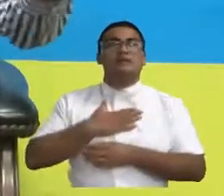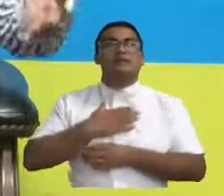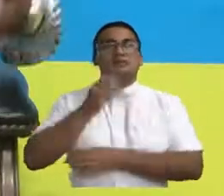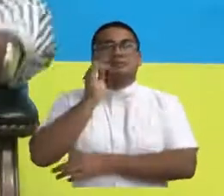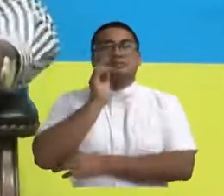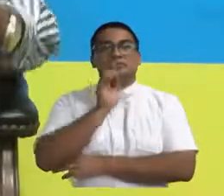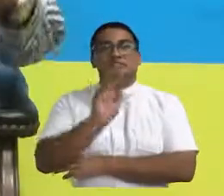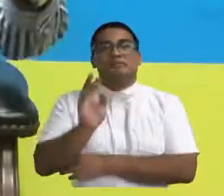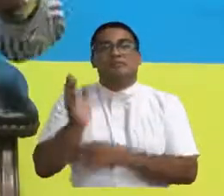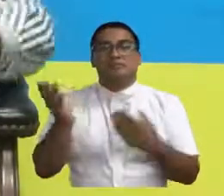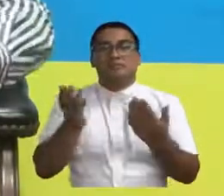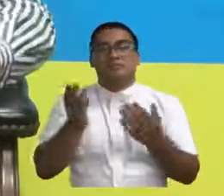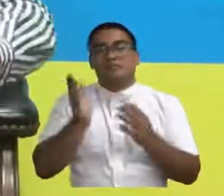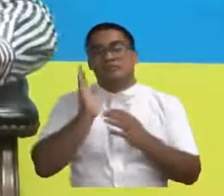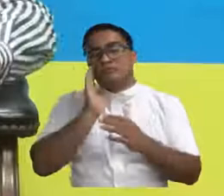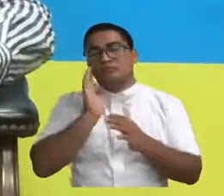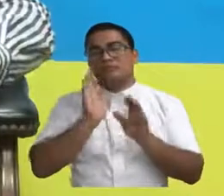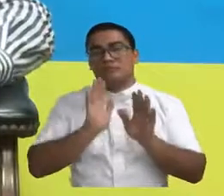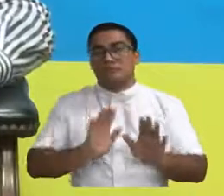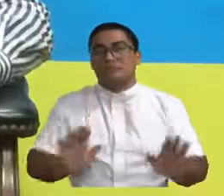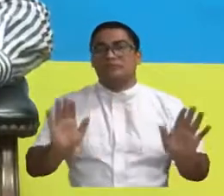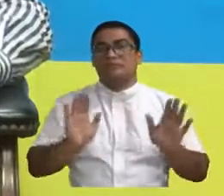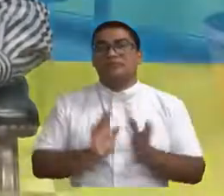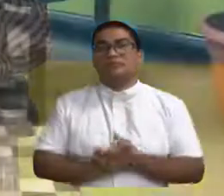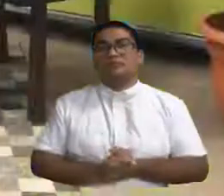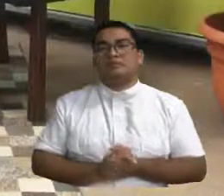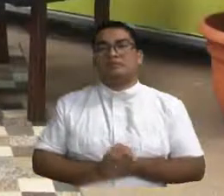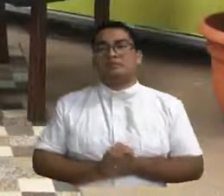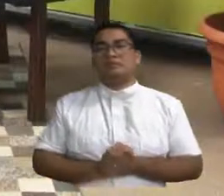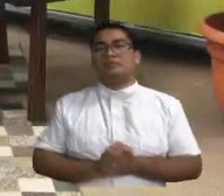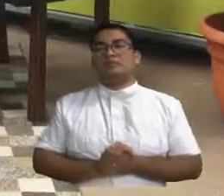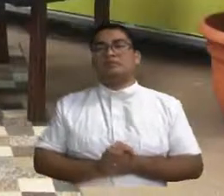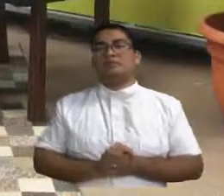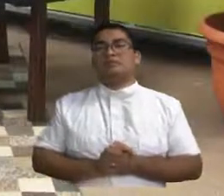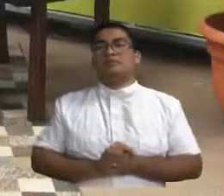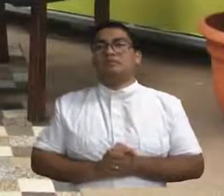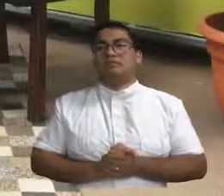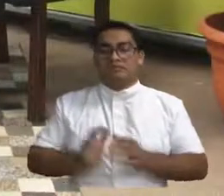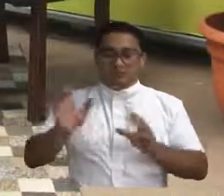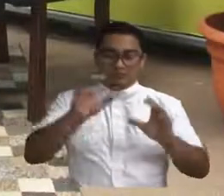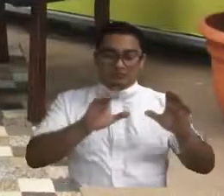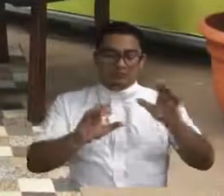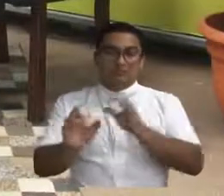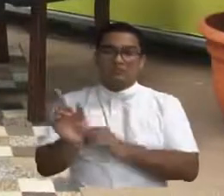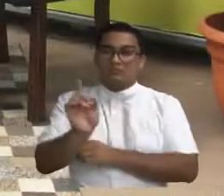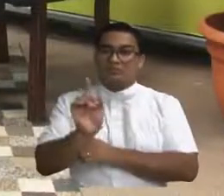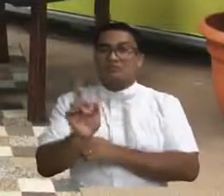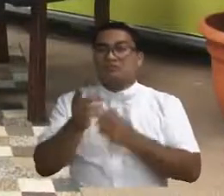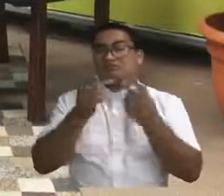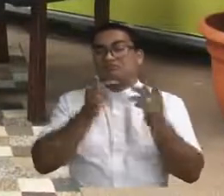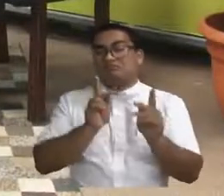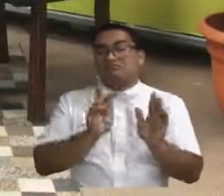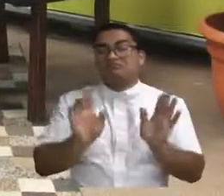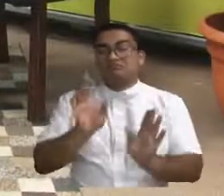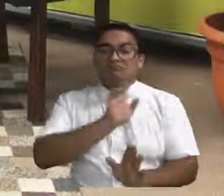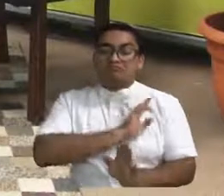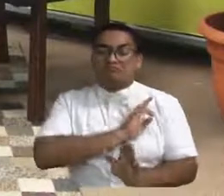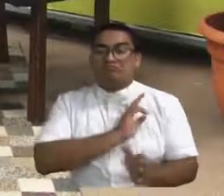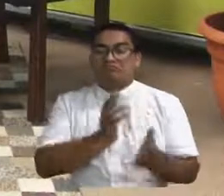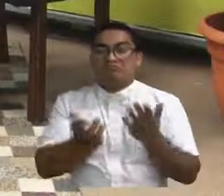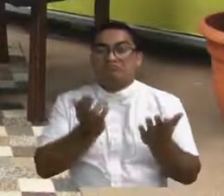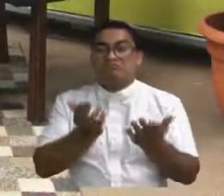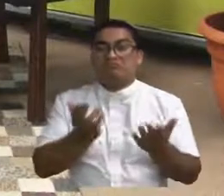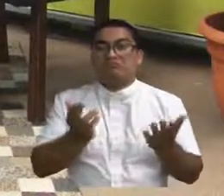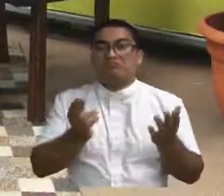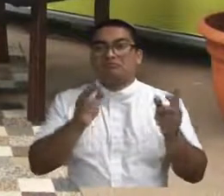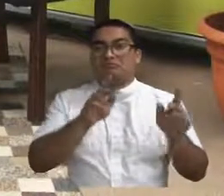se duerme que más tranquilo, relaja. Pero ¿qué tan recomendable es? Bueno, científicamente no es recomendable, pero existe la parte del